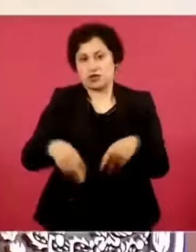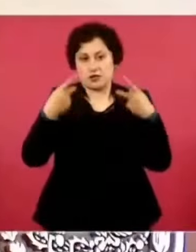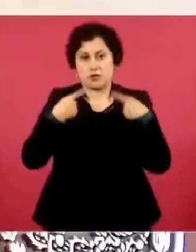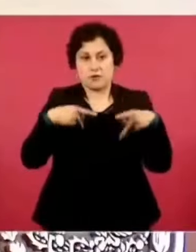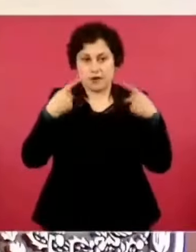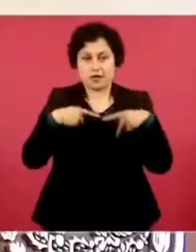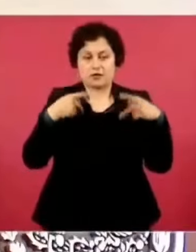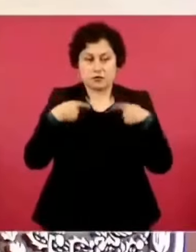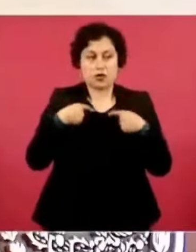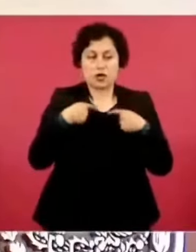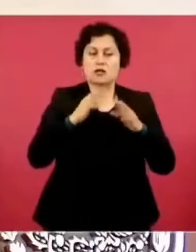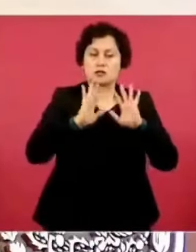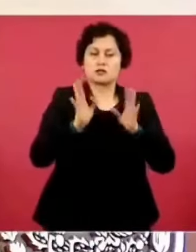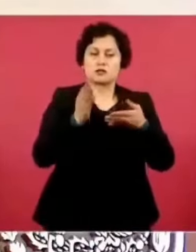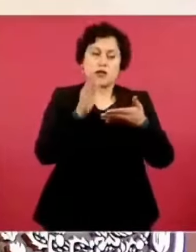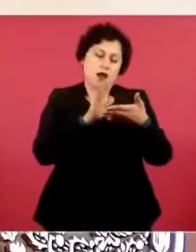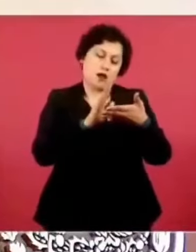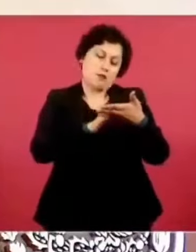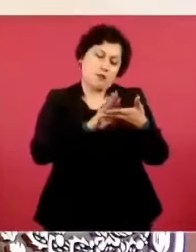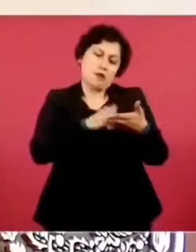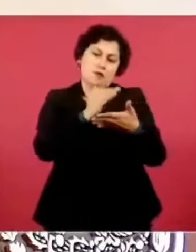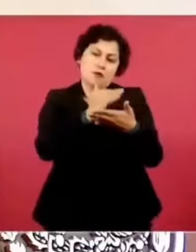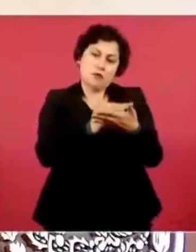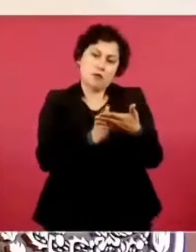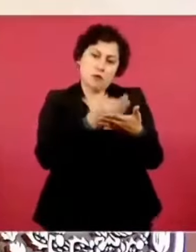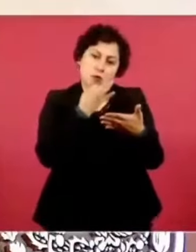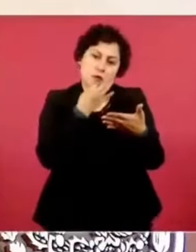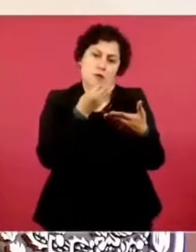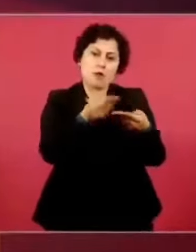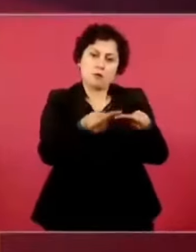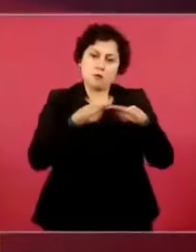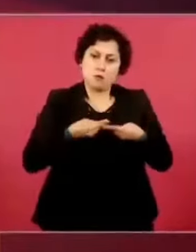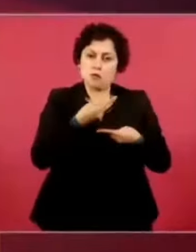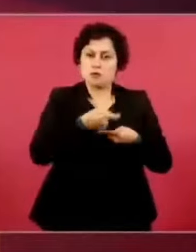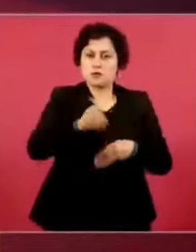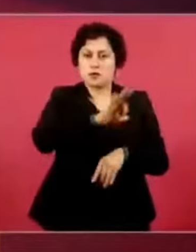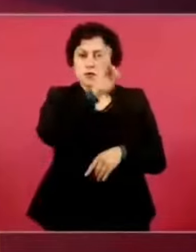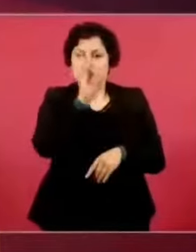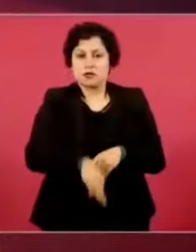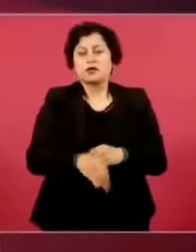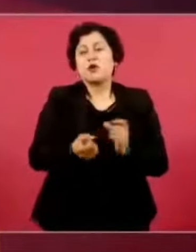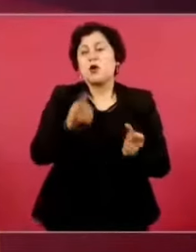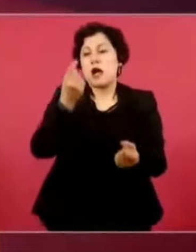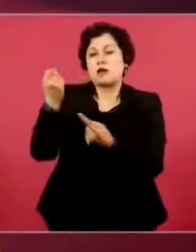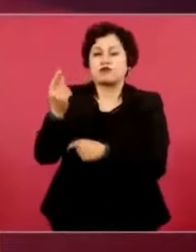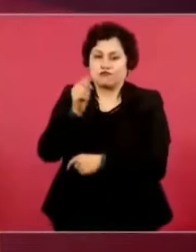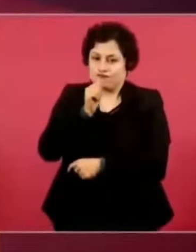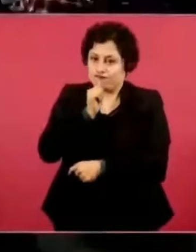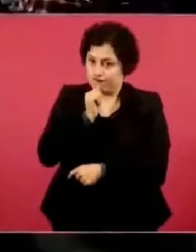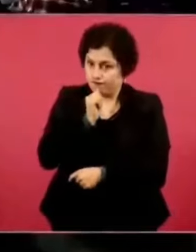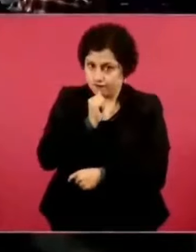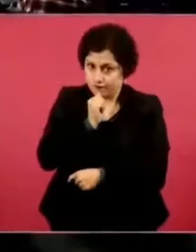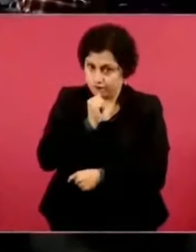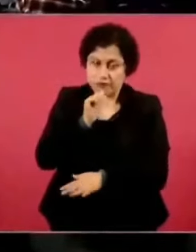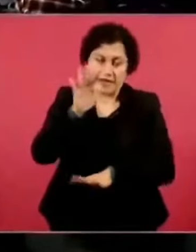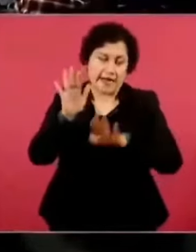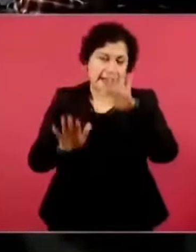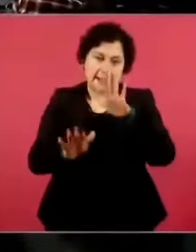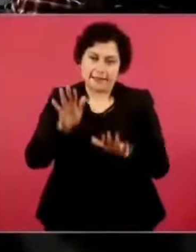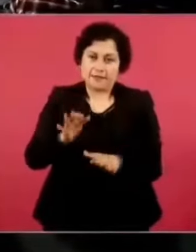14%, a veces es un 75%, a veces es un 50% de la receta que a veces no se la llevan